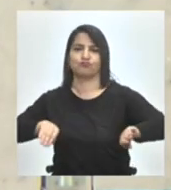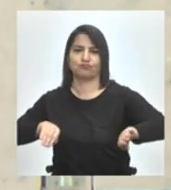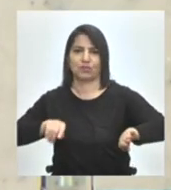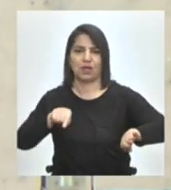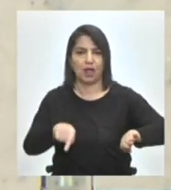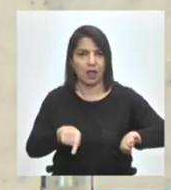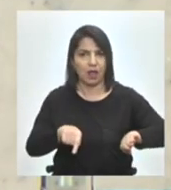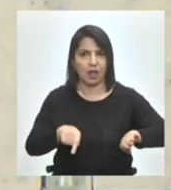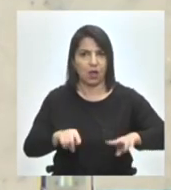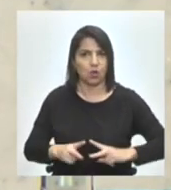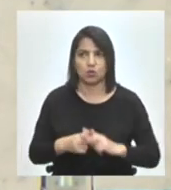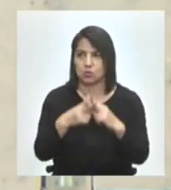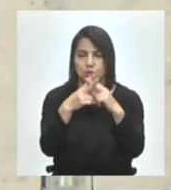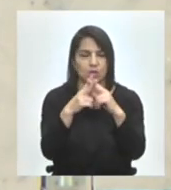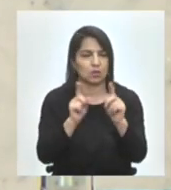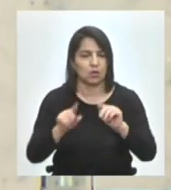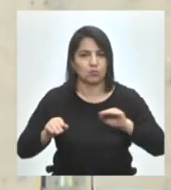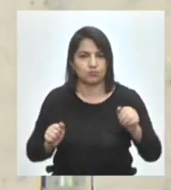de construirla.